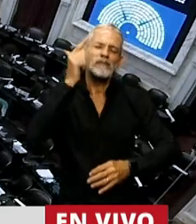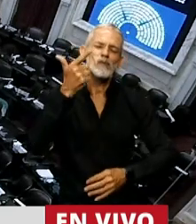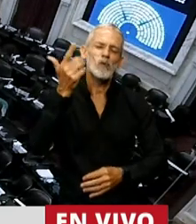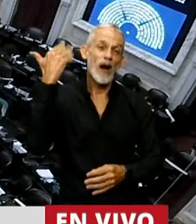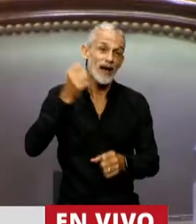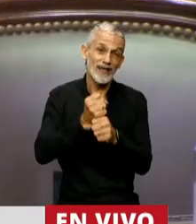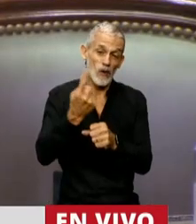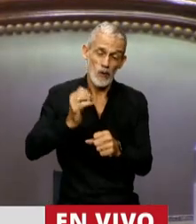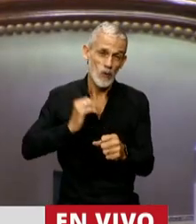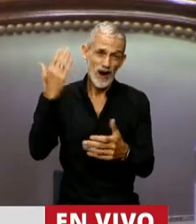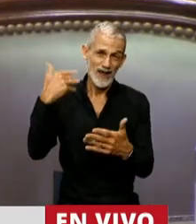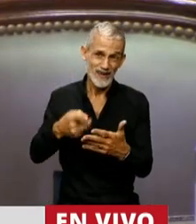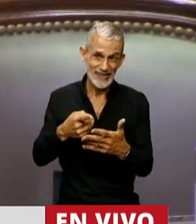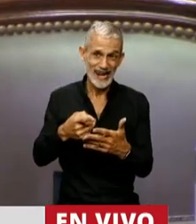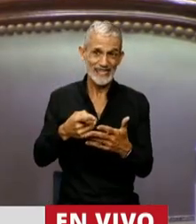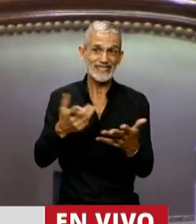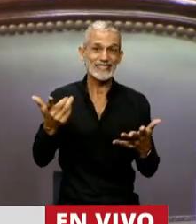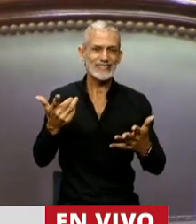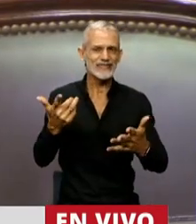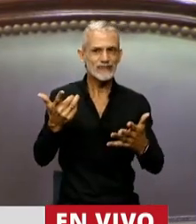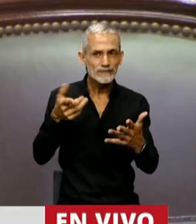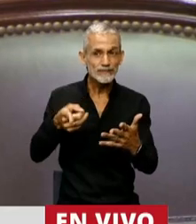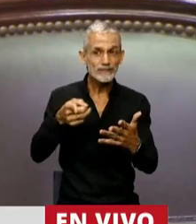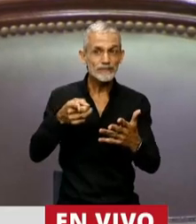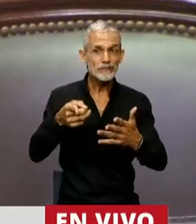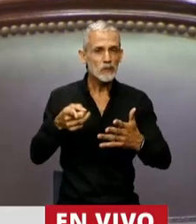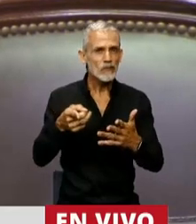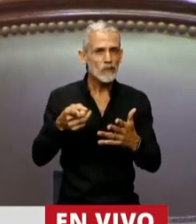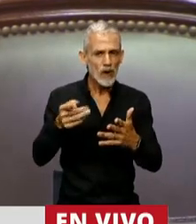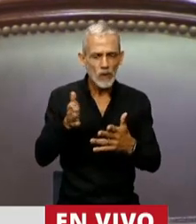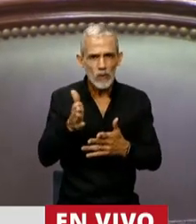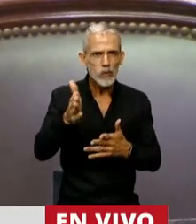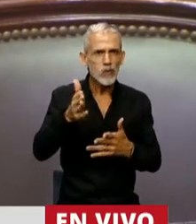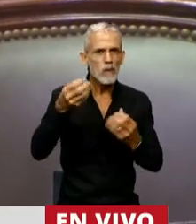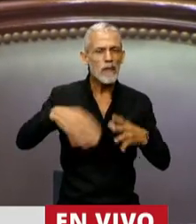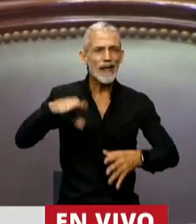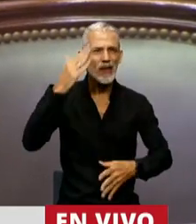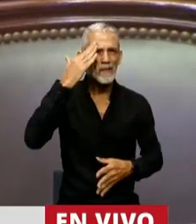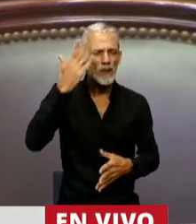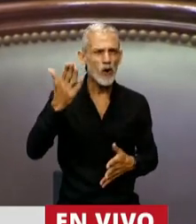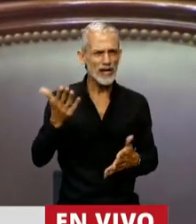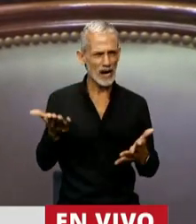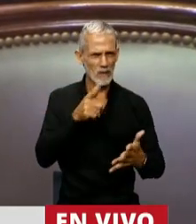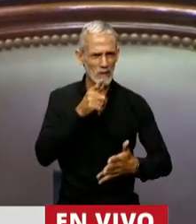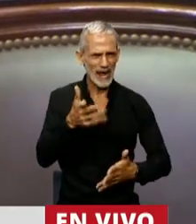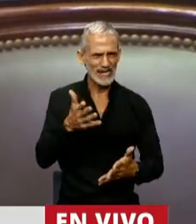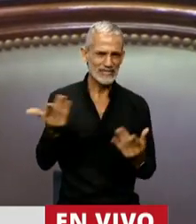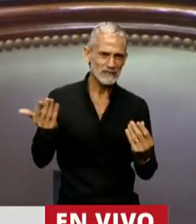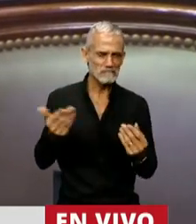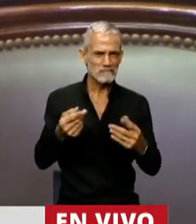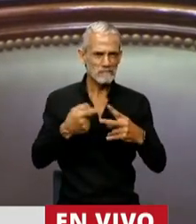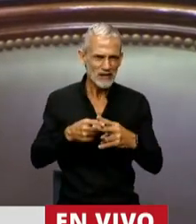hace un año conducían los destinos de este país. Pérdida de memoria que se ha transformado en una